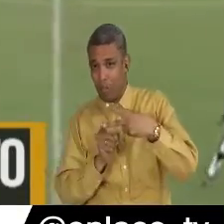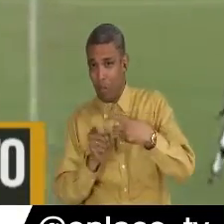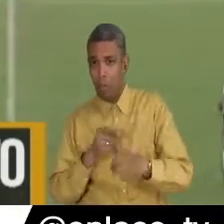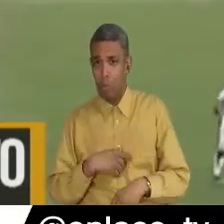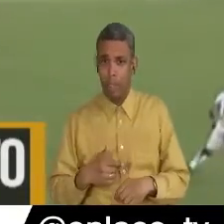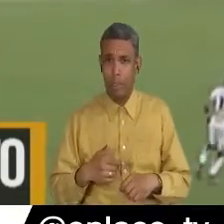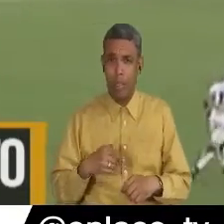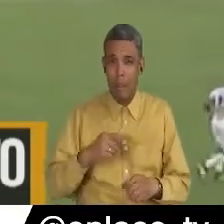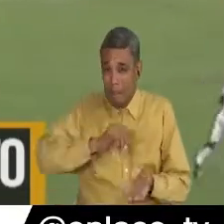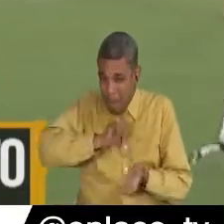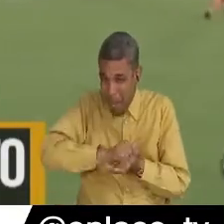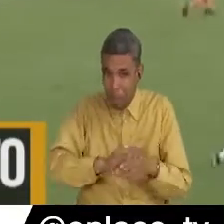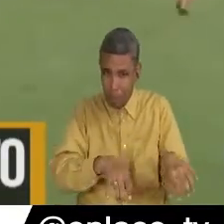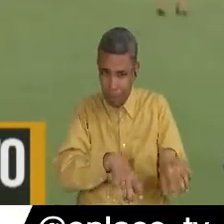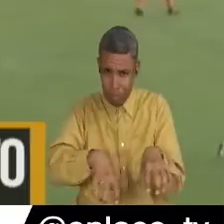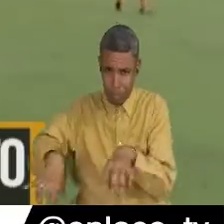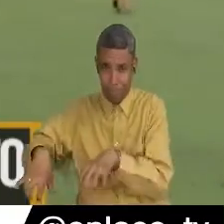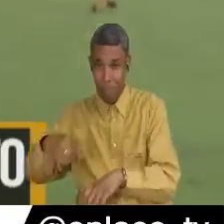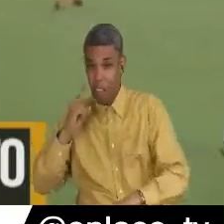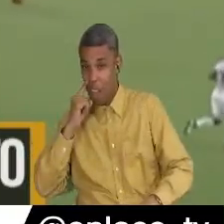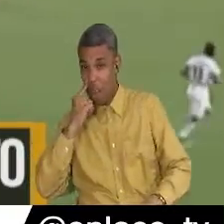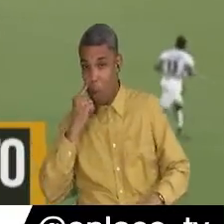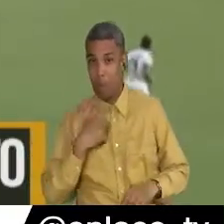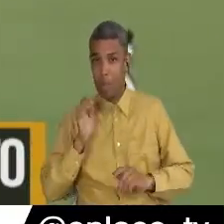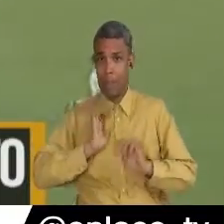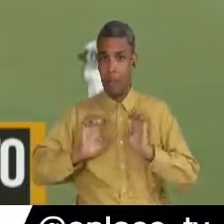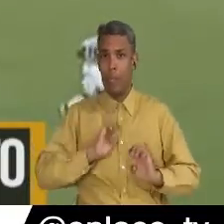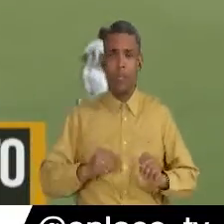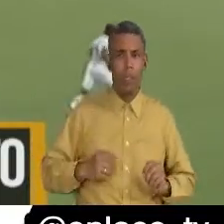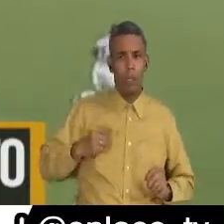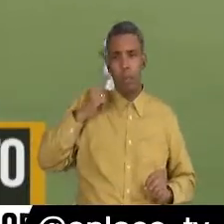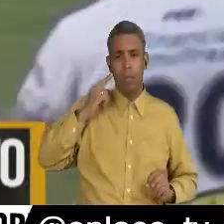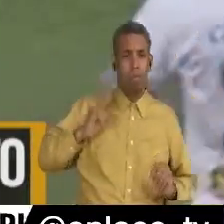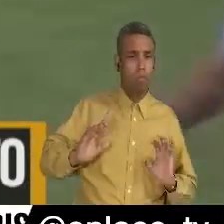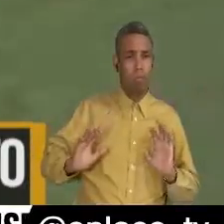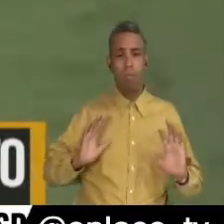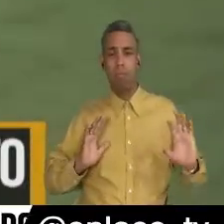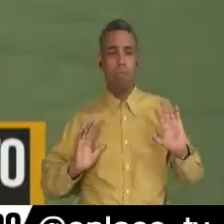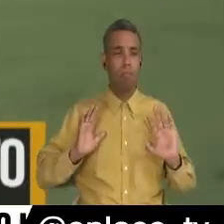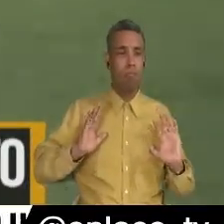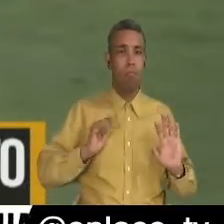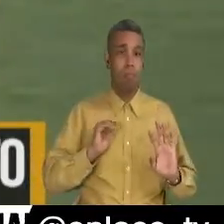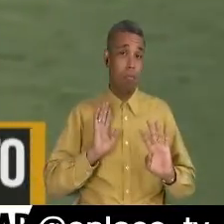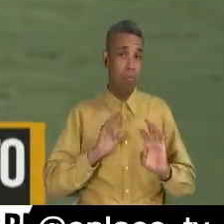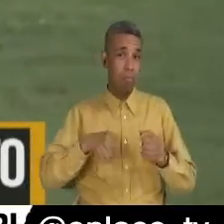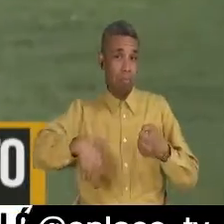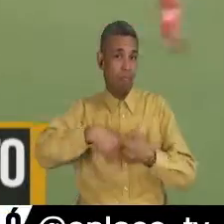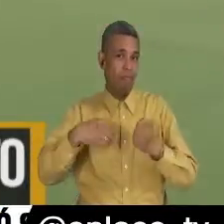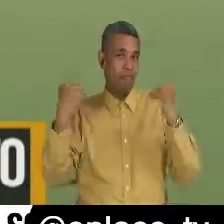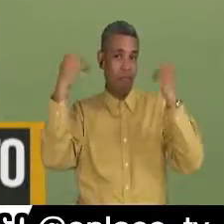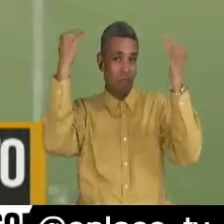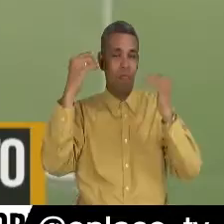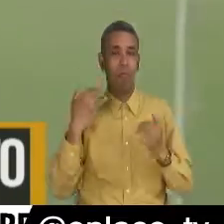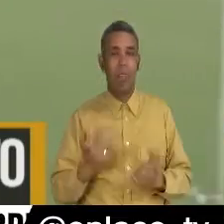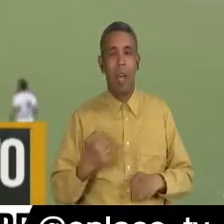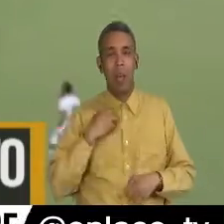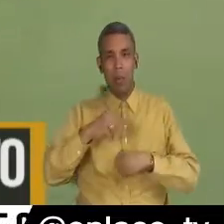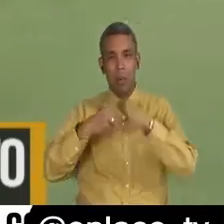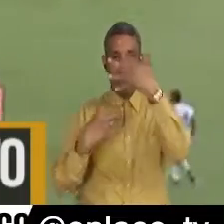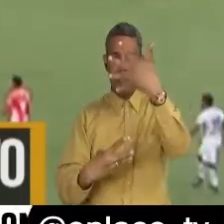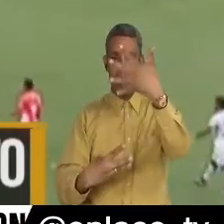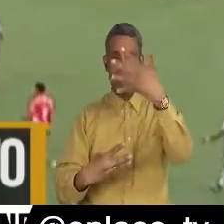pues prevaleció el cuidado de las dos escuadras en la zona defensiva. Un 0-0 que favorece a Alianza Petrolera, que ahora está entre los 8 ubicado en el quinto puesto